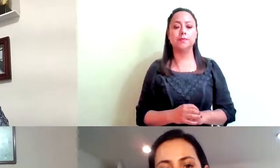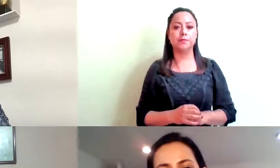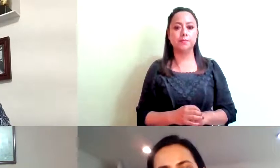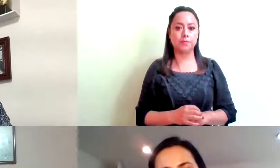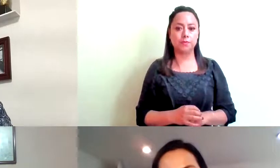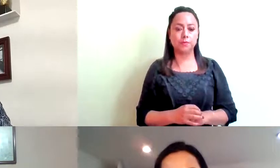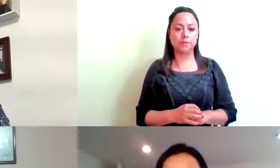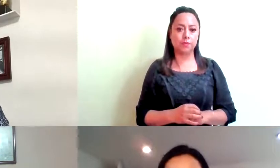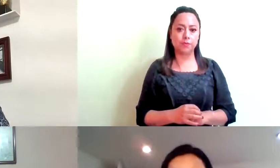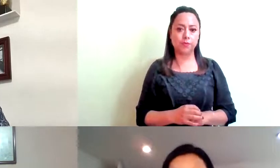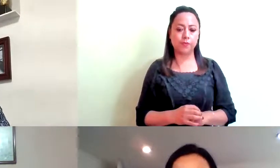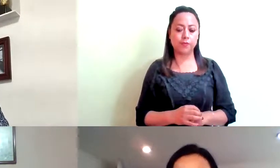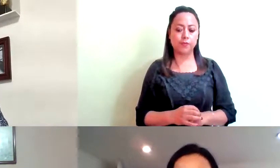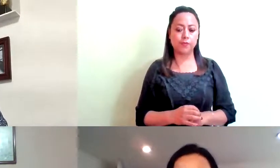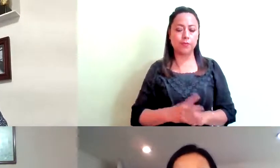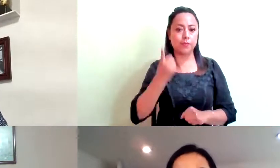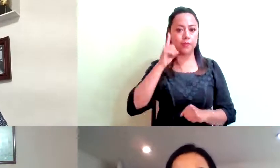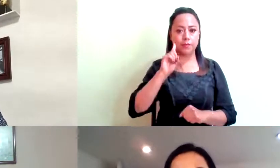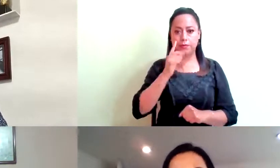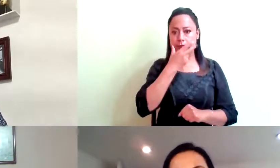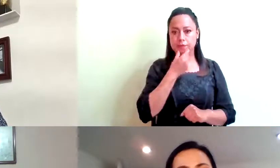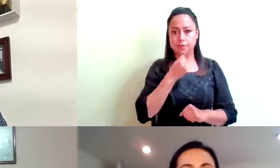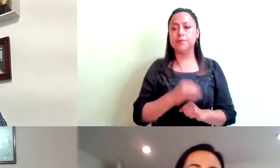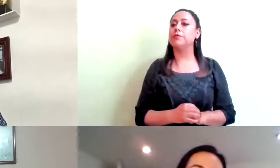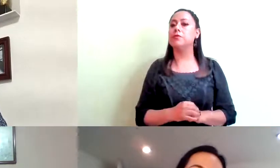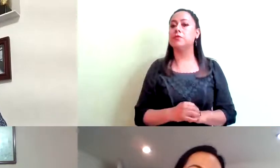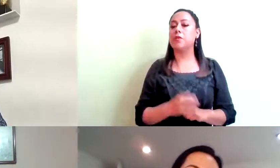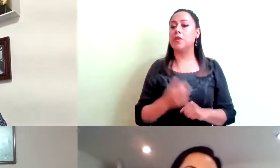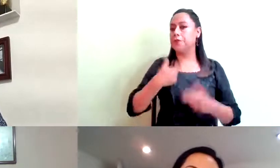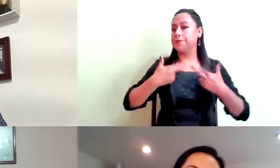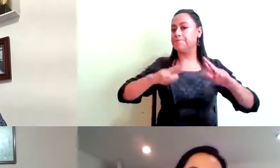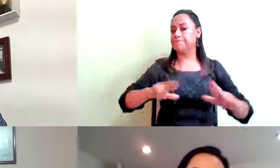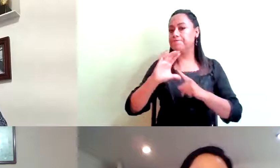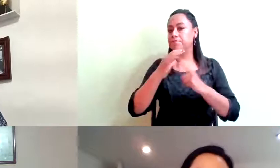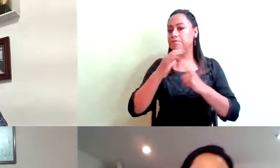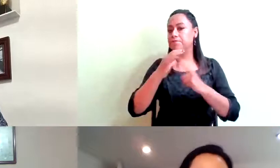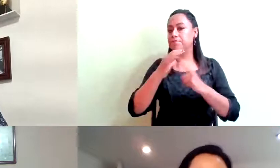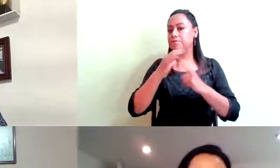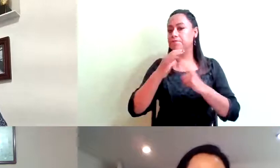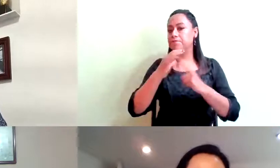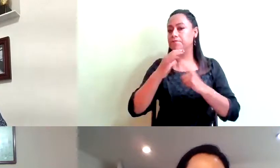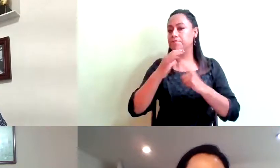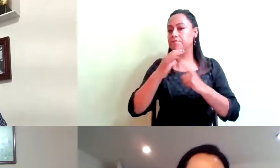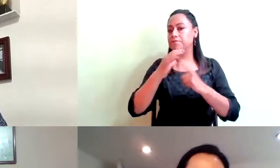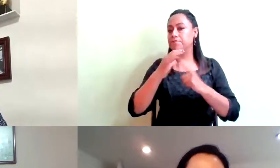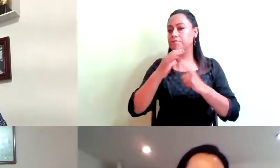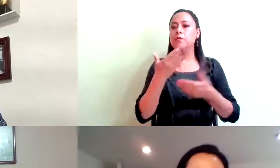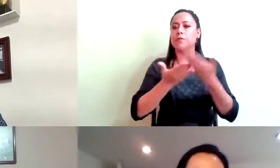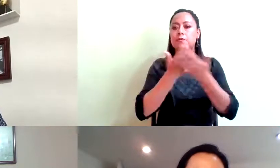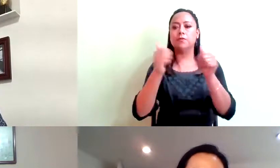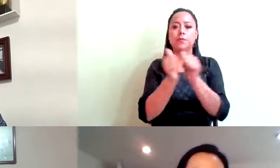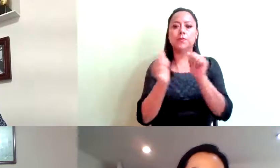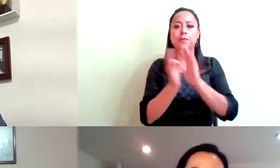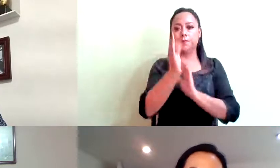Diputadas y diputados, en nombre de la Comisión de Educación, presento el dictamen a la proposición con punto de acuerdo por el que se hace